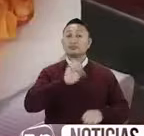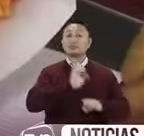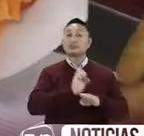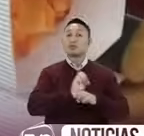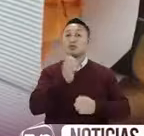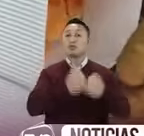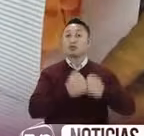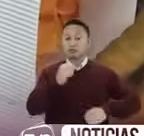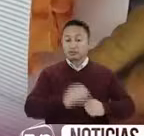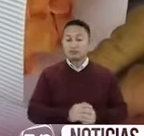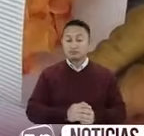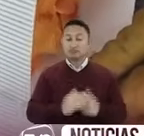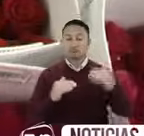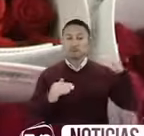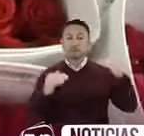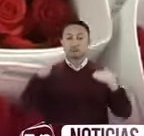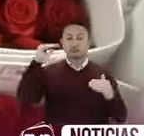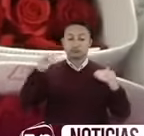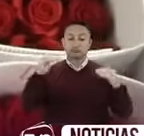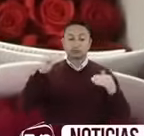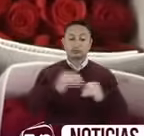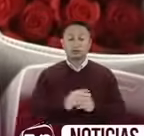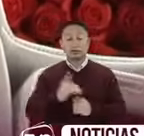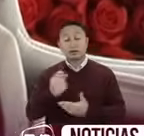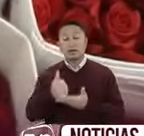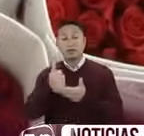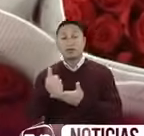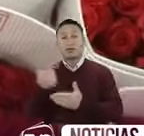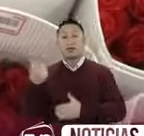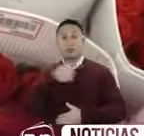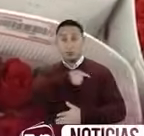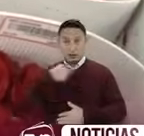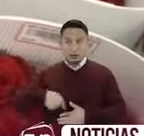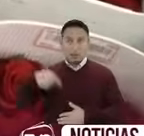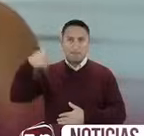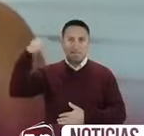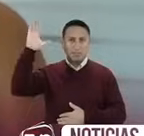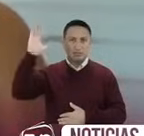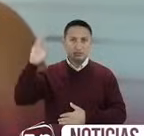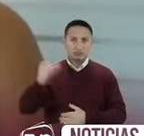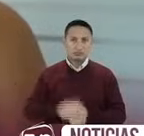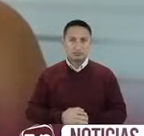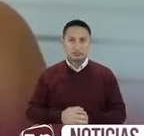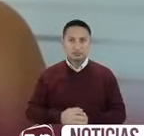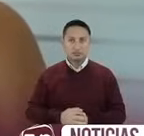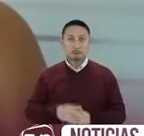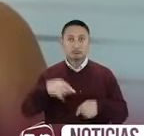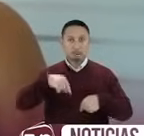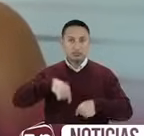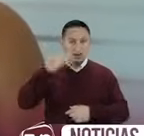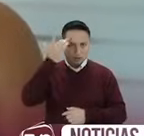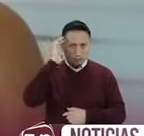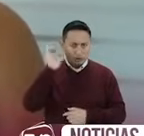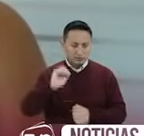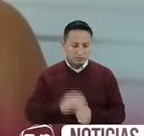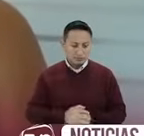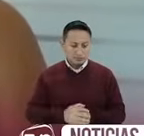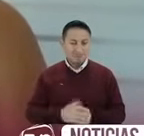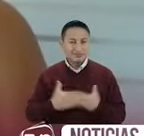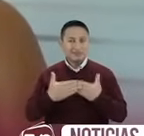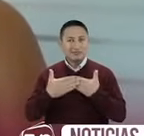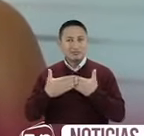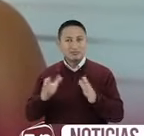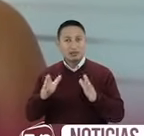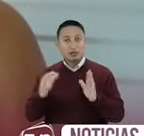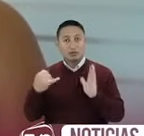comercial siempre estaría en favor del gigante asiático. Obviamente hay una preocupación porque al abrirse los aranceles y